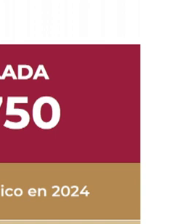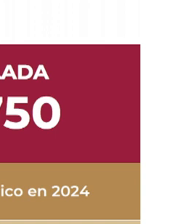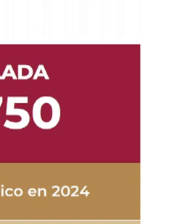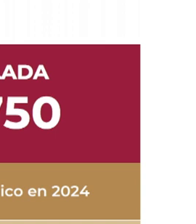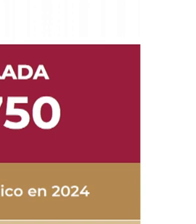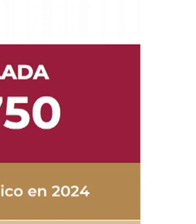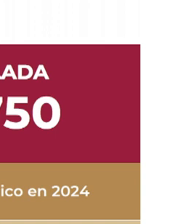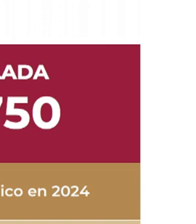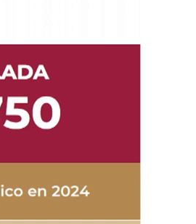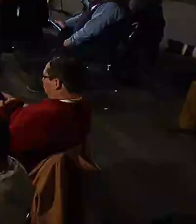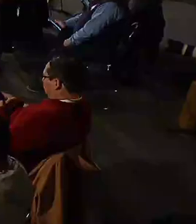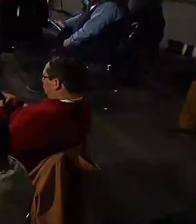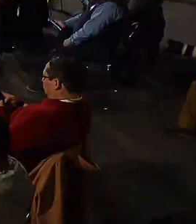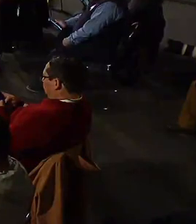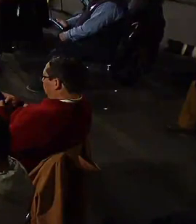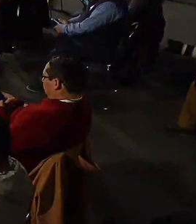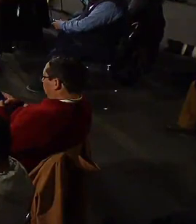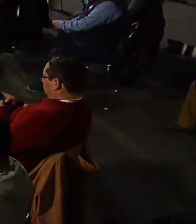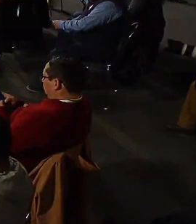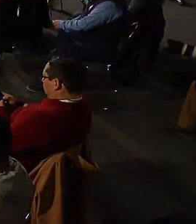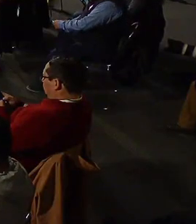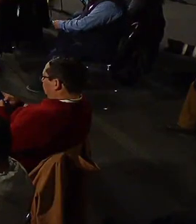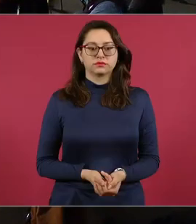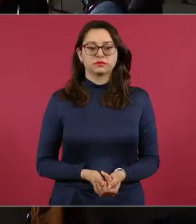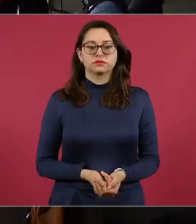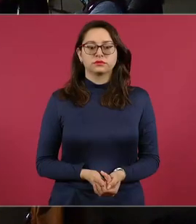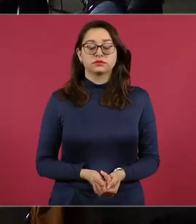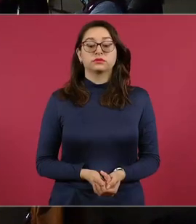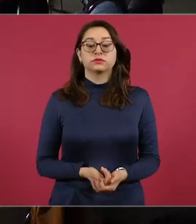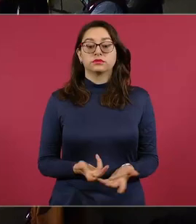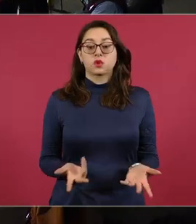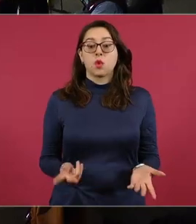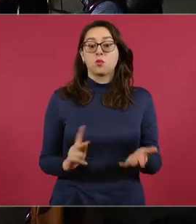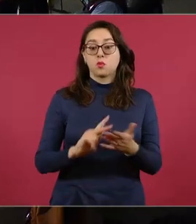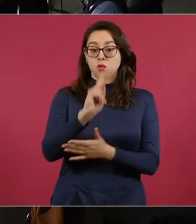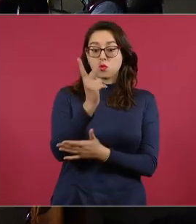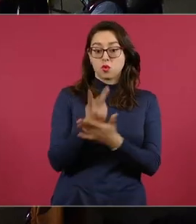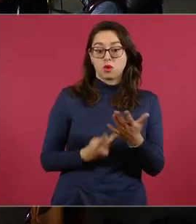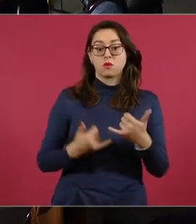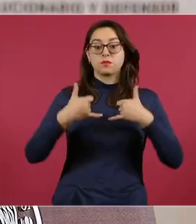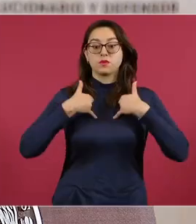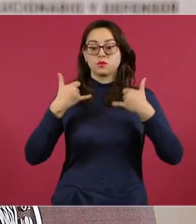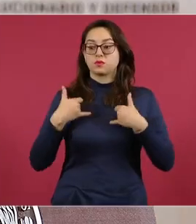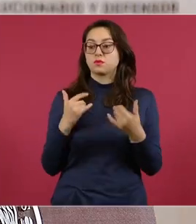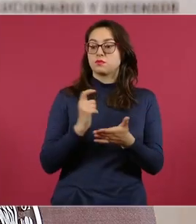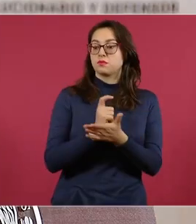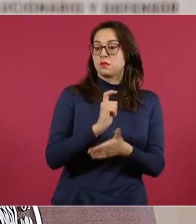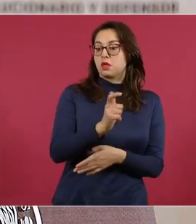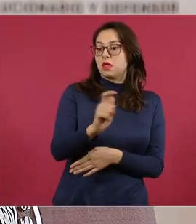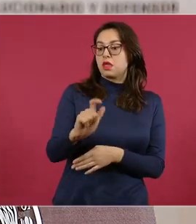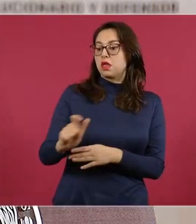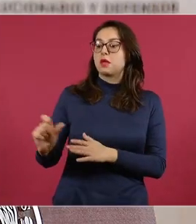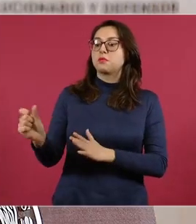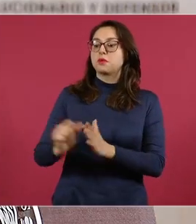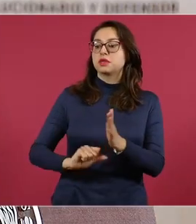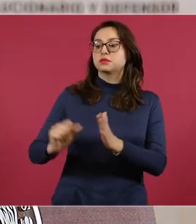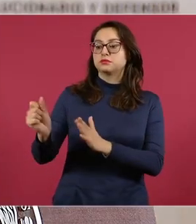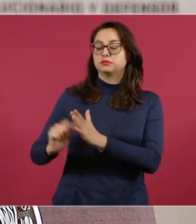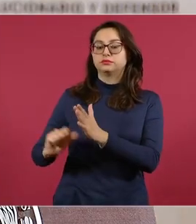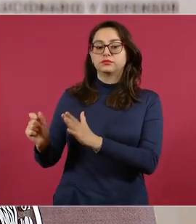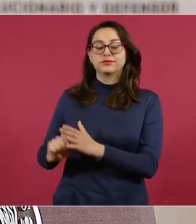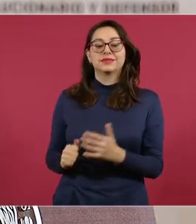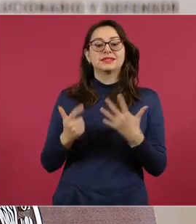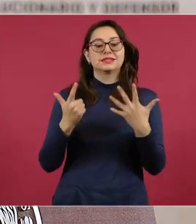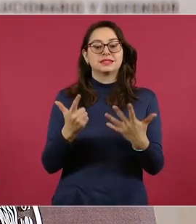el IMSS. Recordar también que el programa Jóvenes Construyendo Futuro da un salario mínimo a los jóvenes mensualmente, el equivalente son